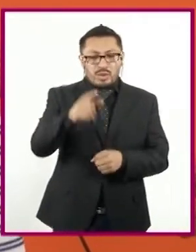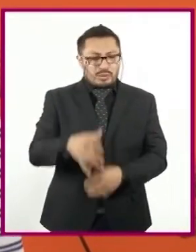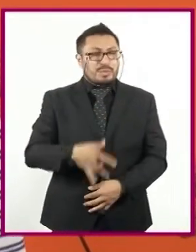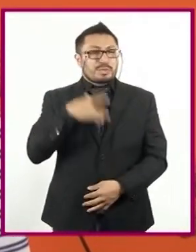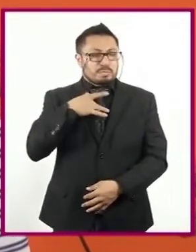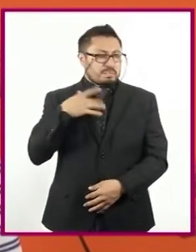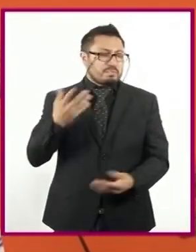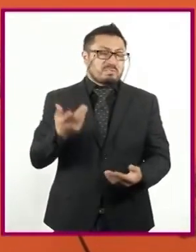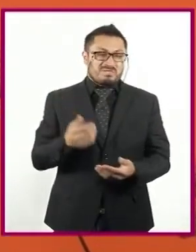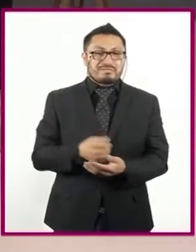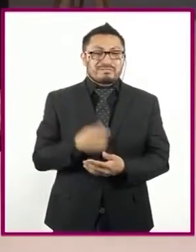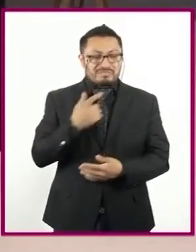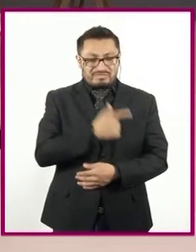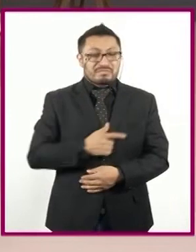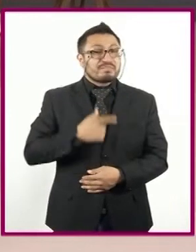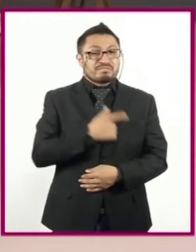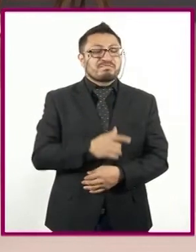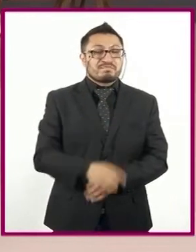identifiquen.